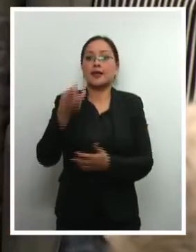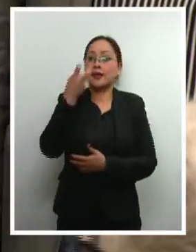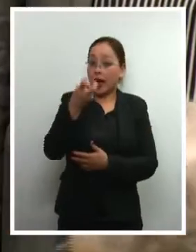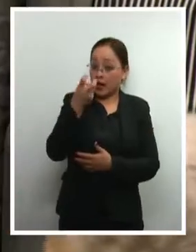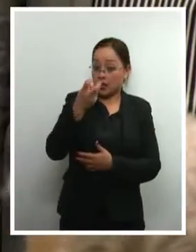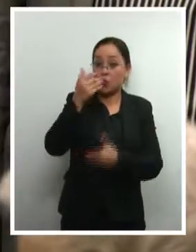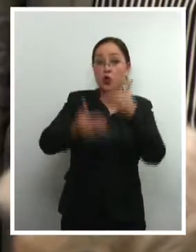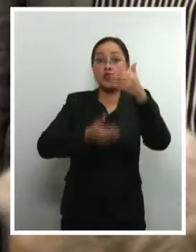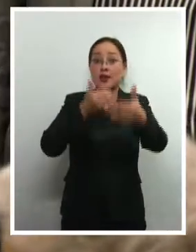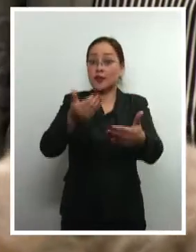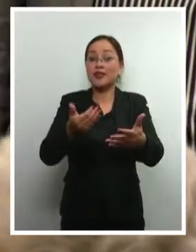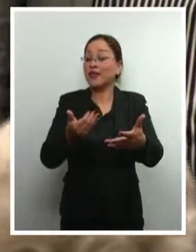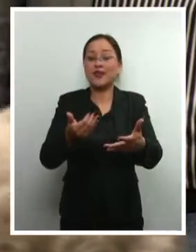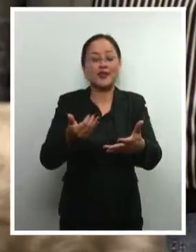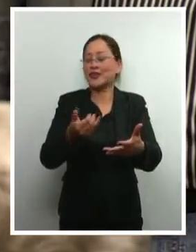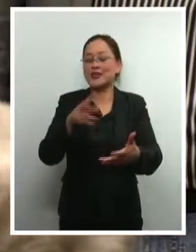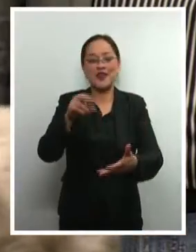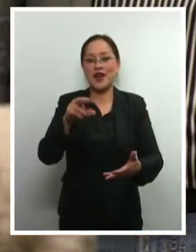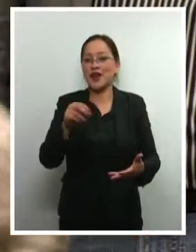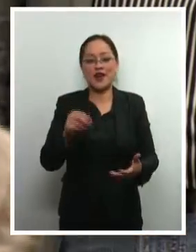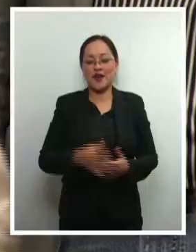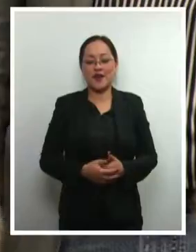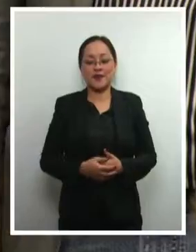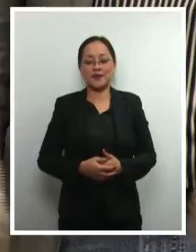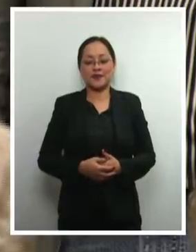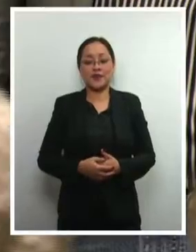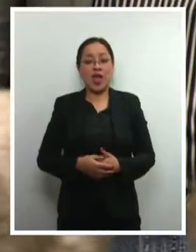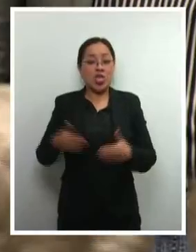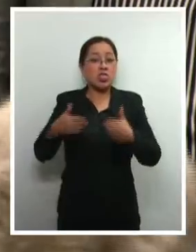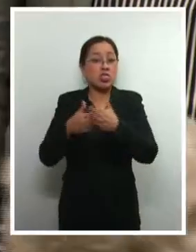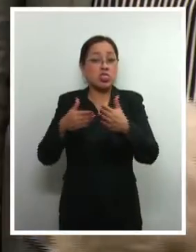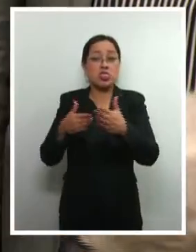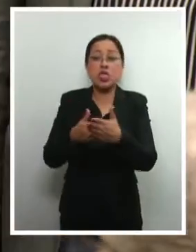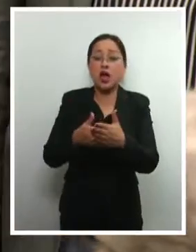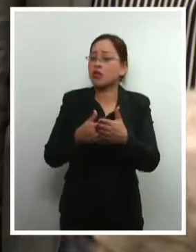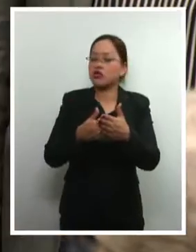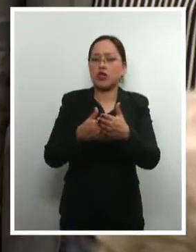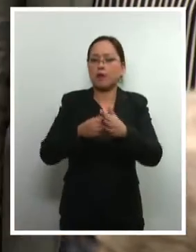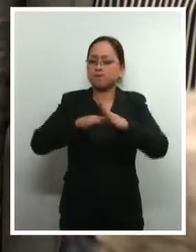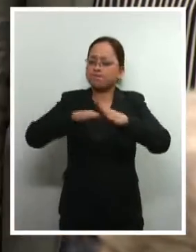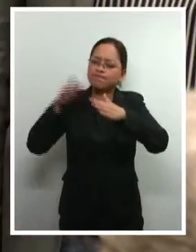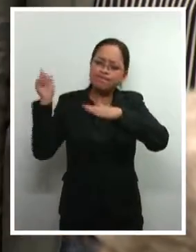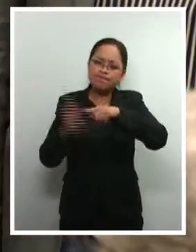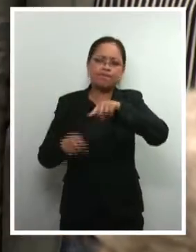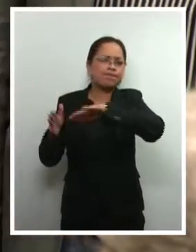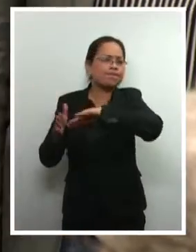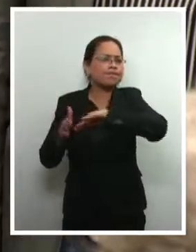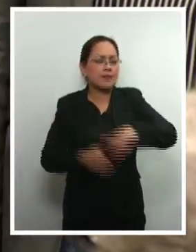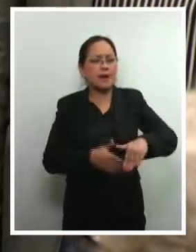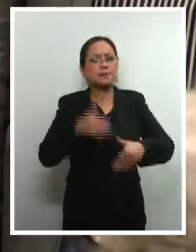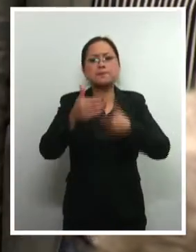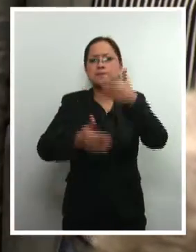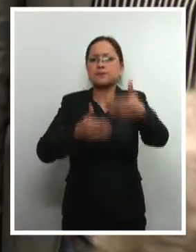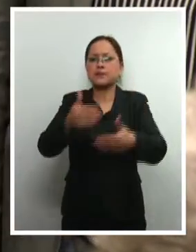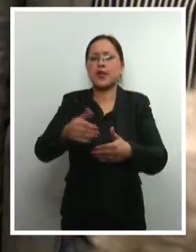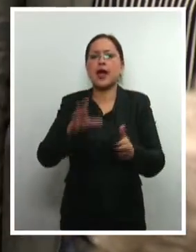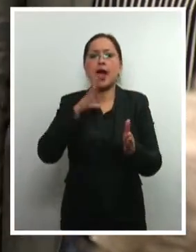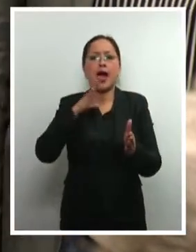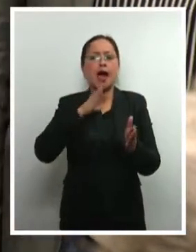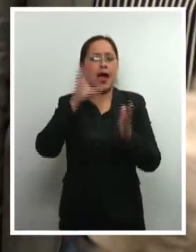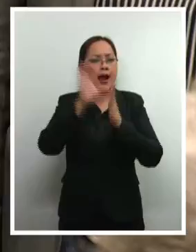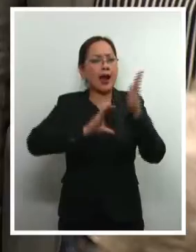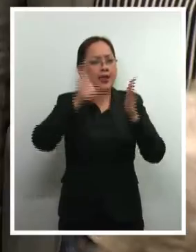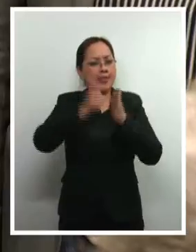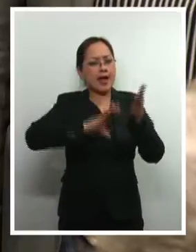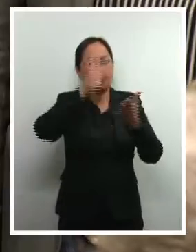ser un procedimiento. Los puentes no hay que tenderlos, hay que cruzarlos. Teníamos un calendario al